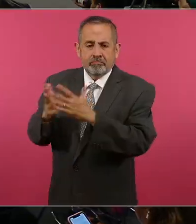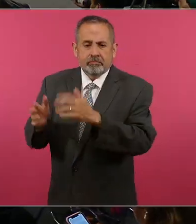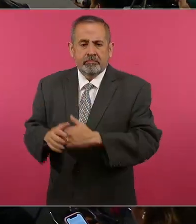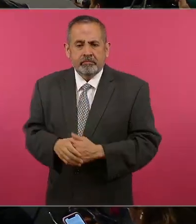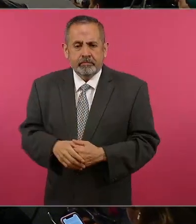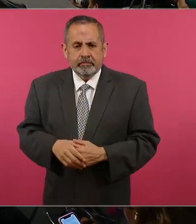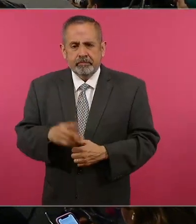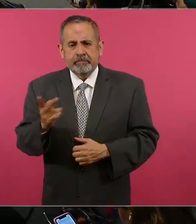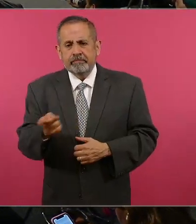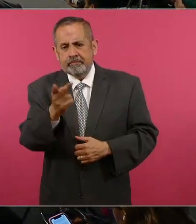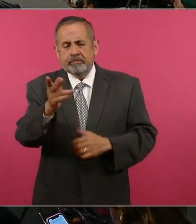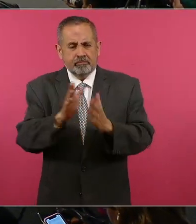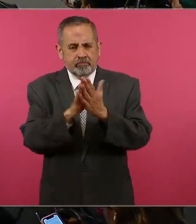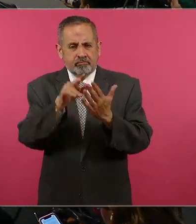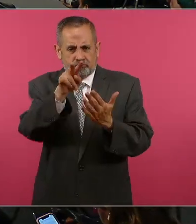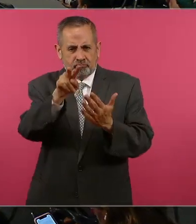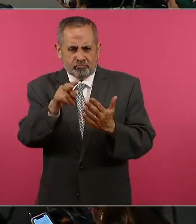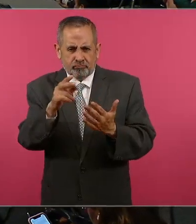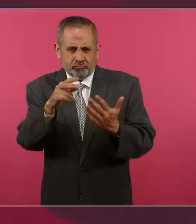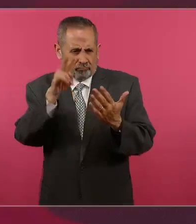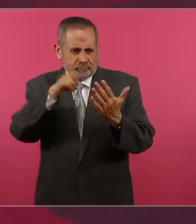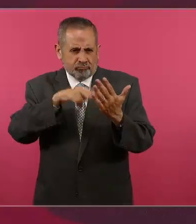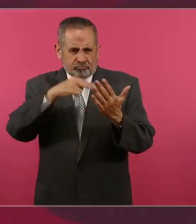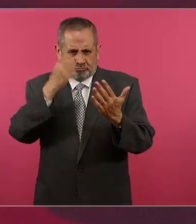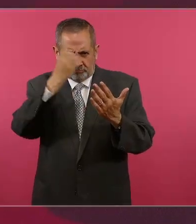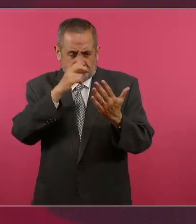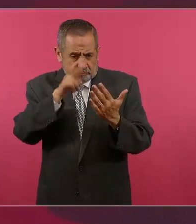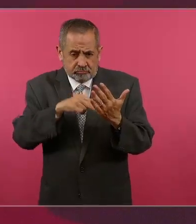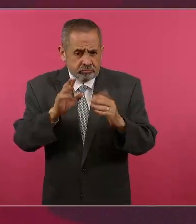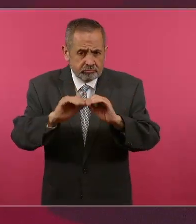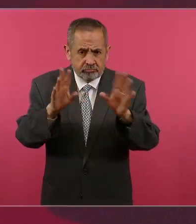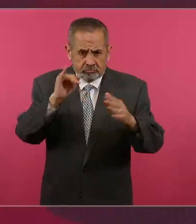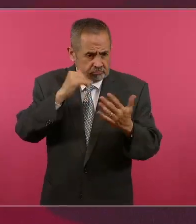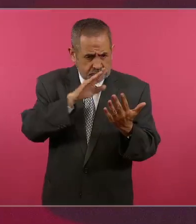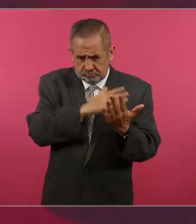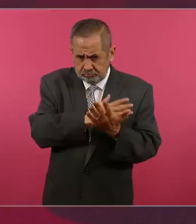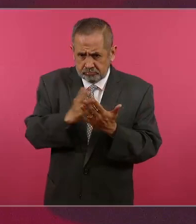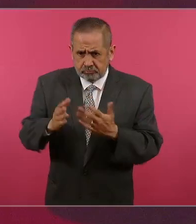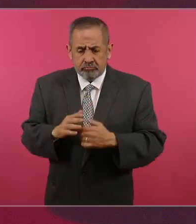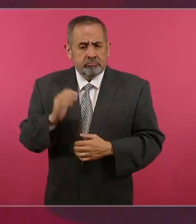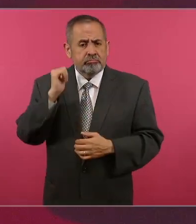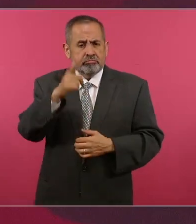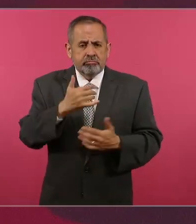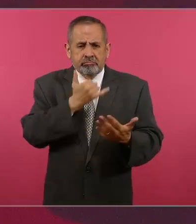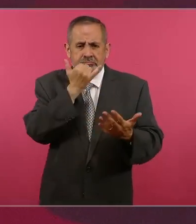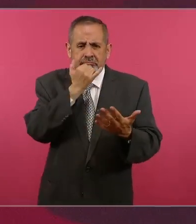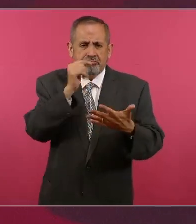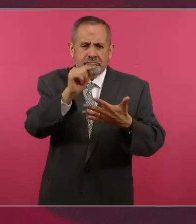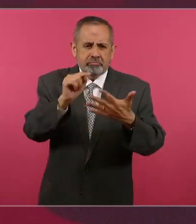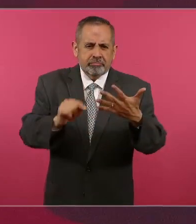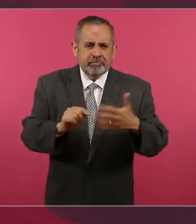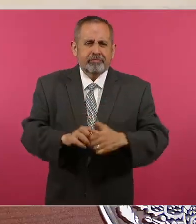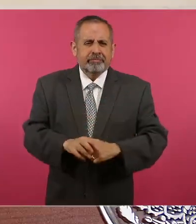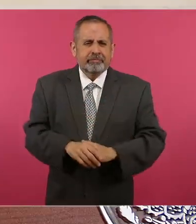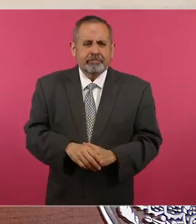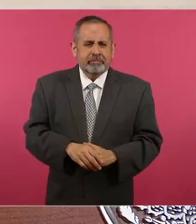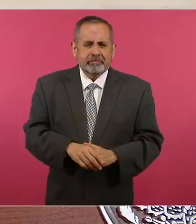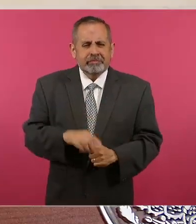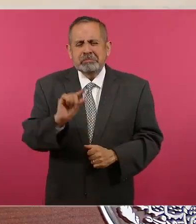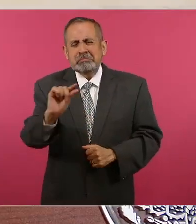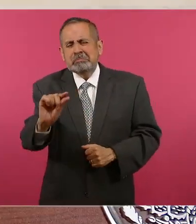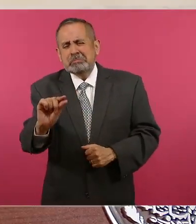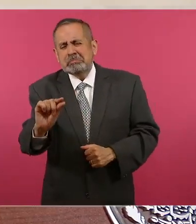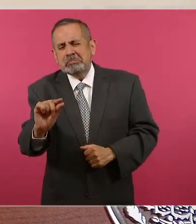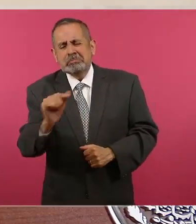libros? ¿Usted ha revisado los libros? Sí, claro que sí, todos. ¿Ha encontrado errores? No, muy